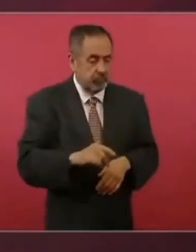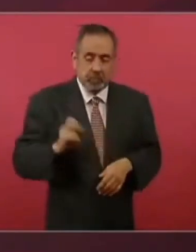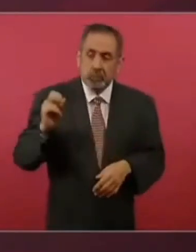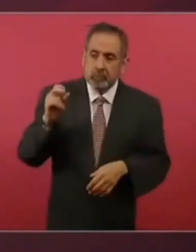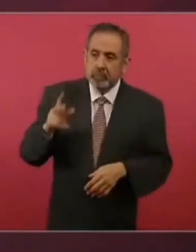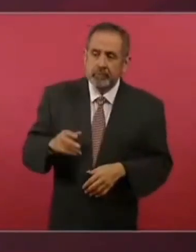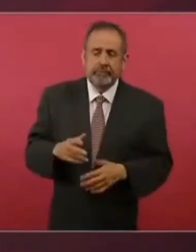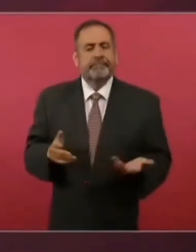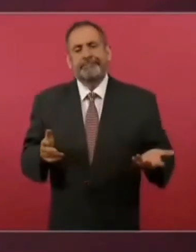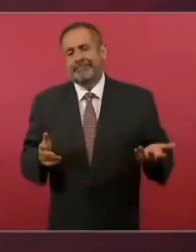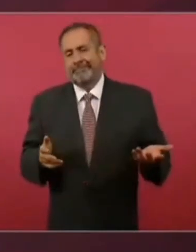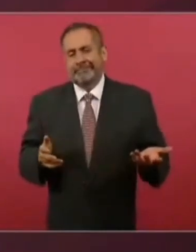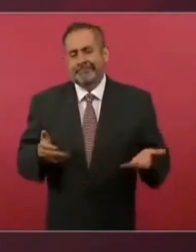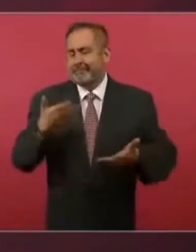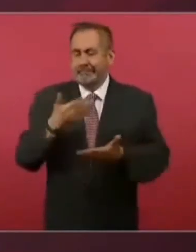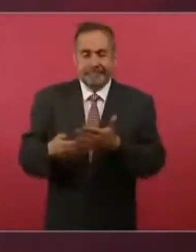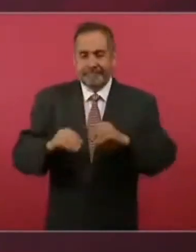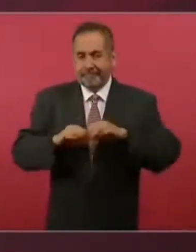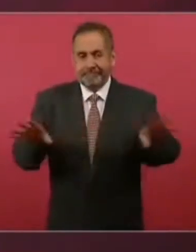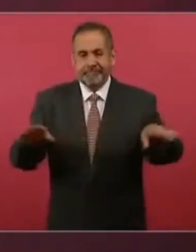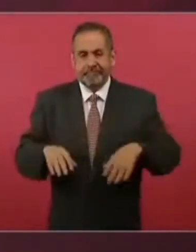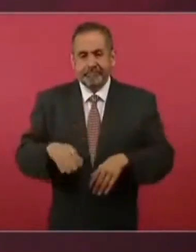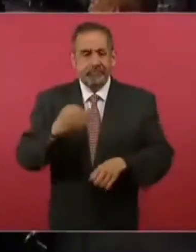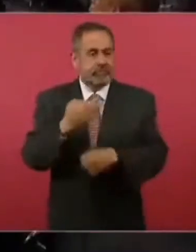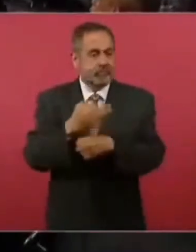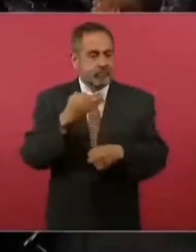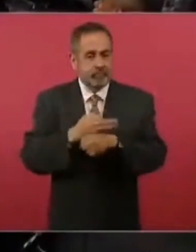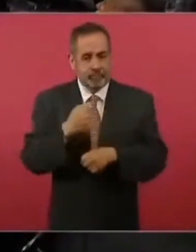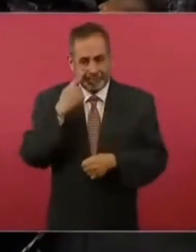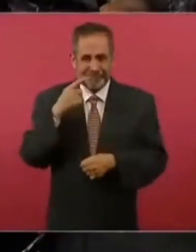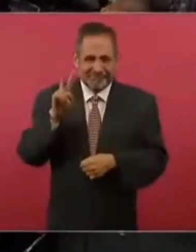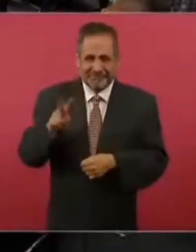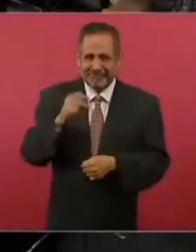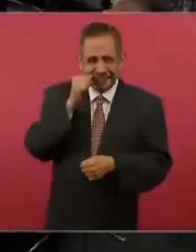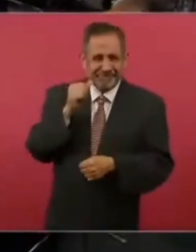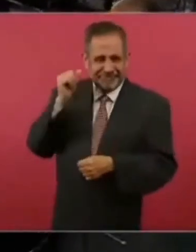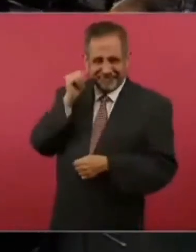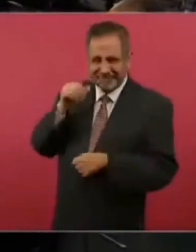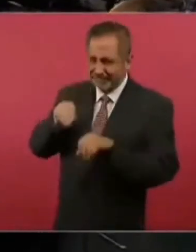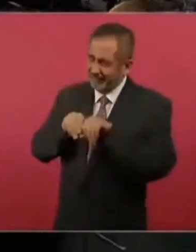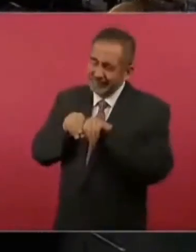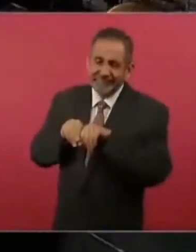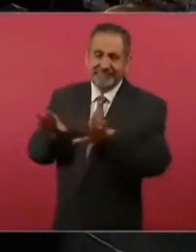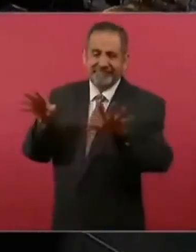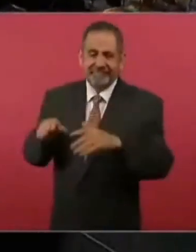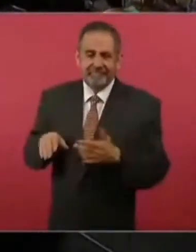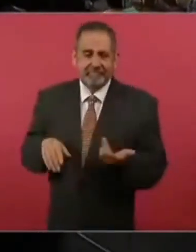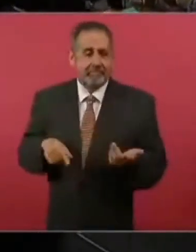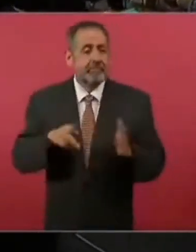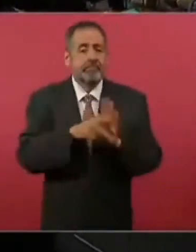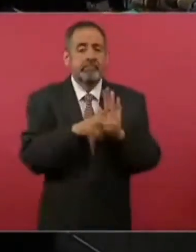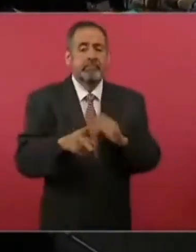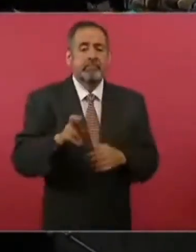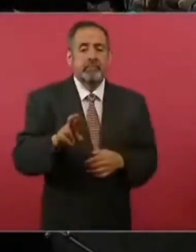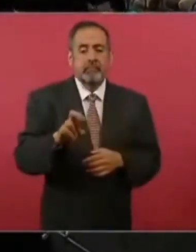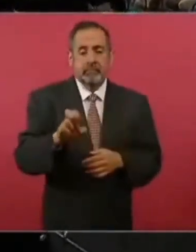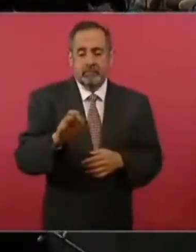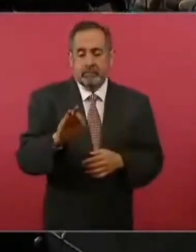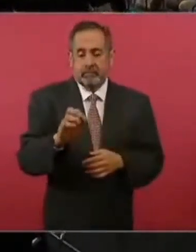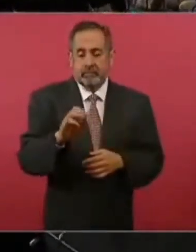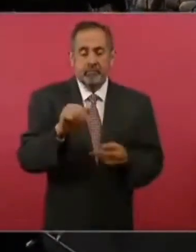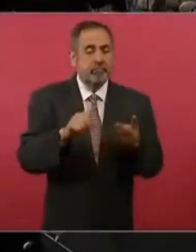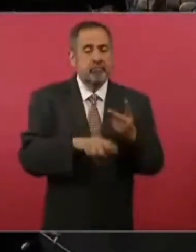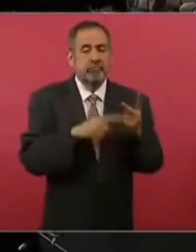que pasa ahora. Hoy es 8 columnas este lamentable hecho en el Reforma